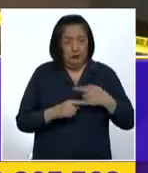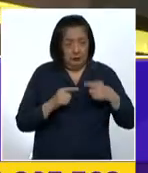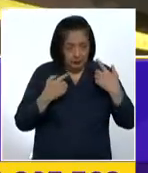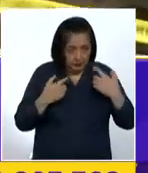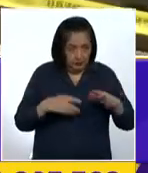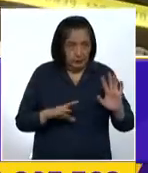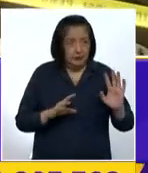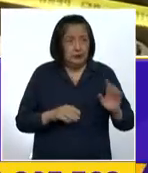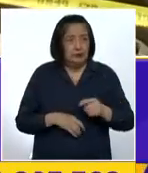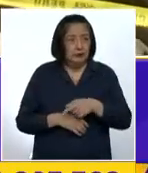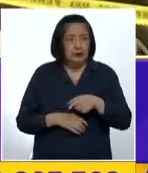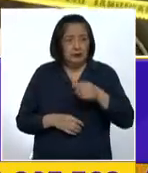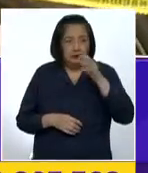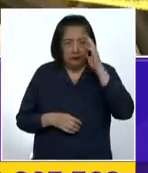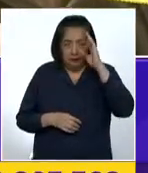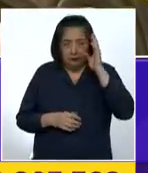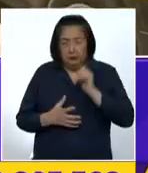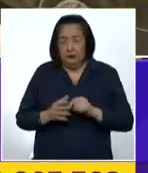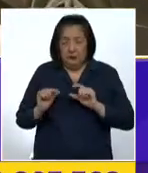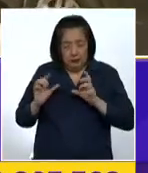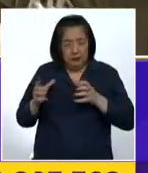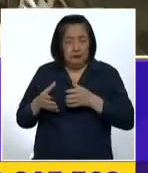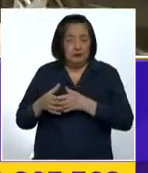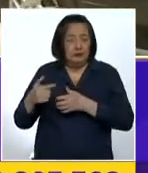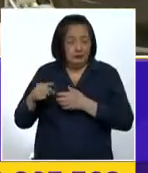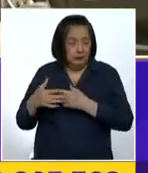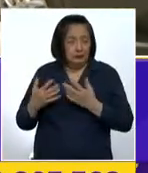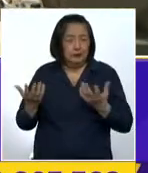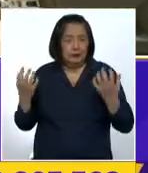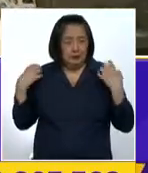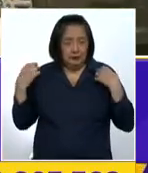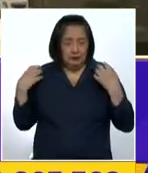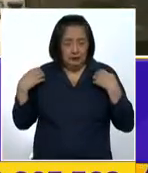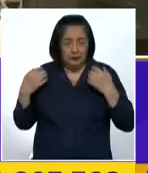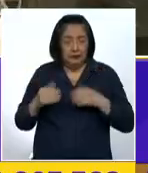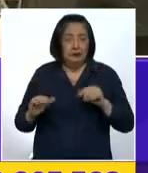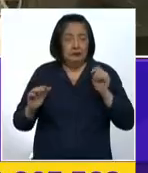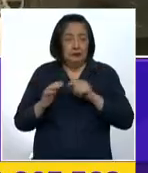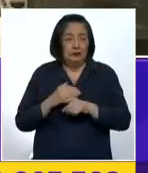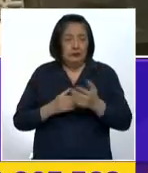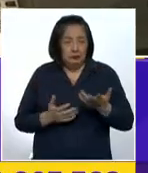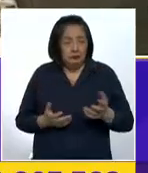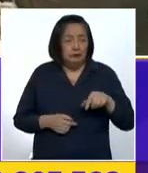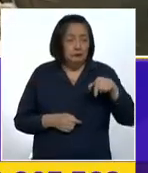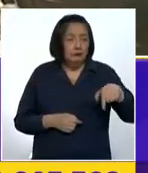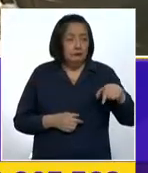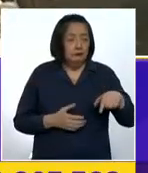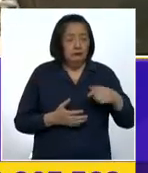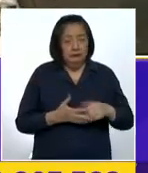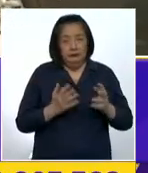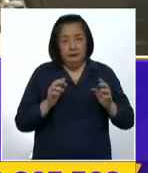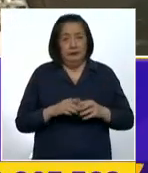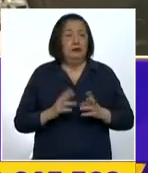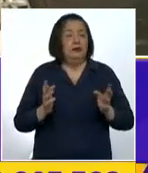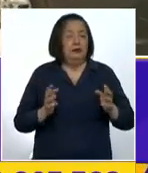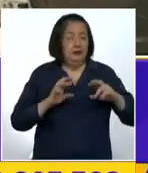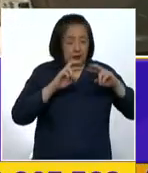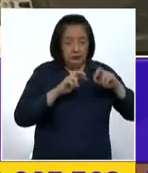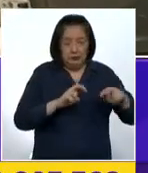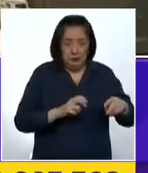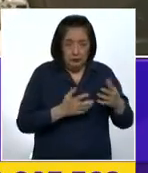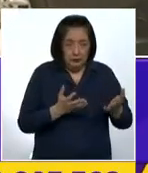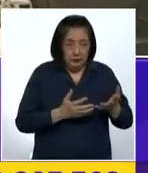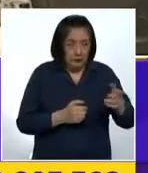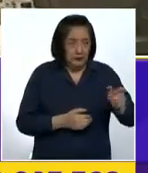está en manos de la policía, de la unidad de la División de Homicidios de la de Pincri, España, y acá se vienen haciendo en paralelo estas diligencias en